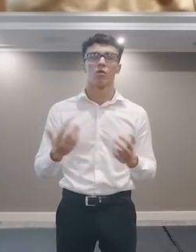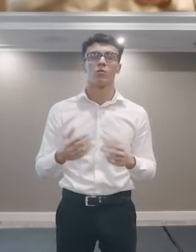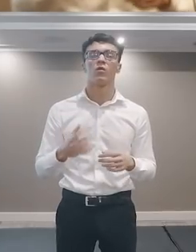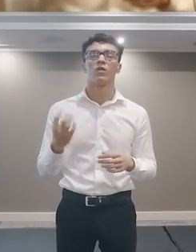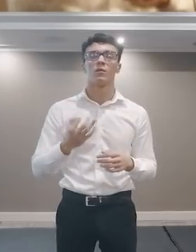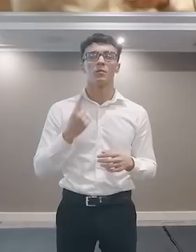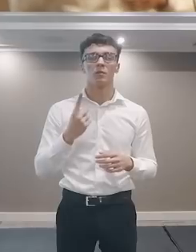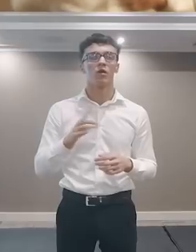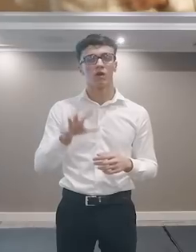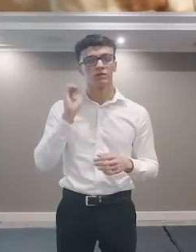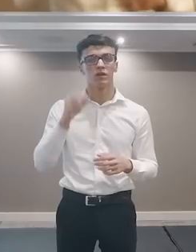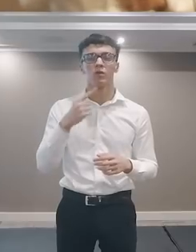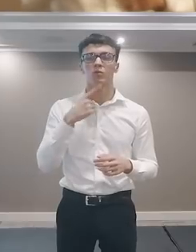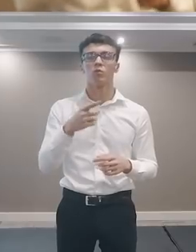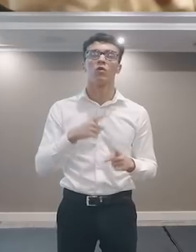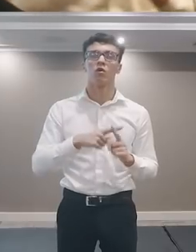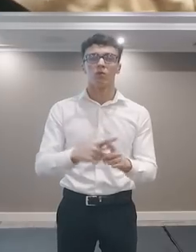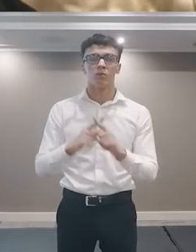que lo que compartís